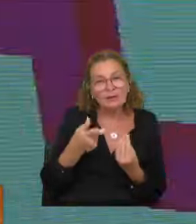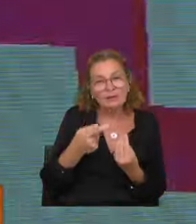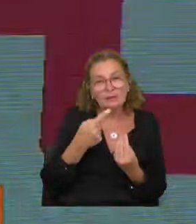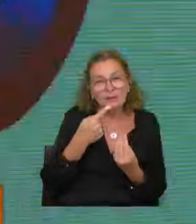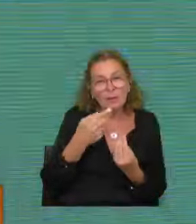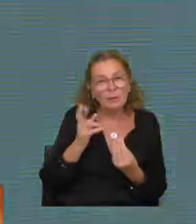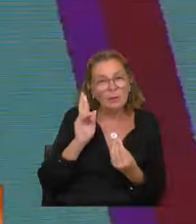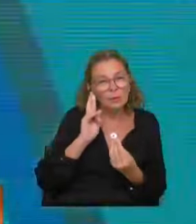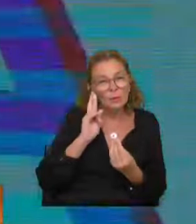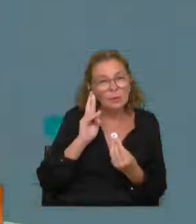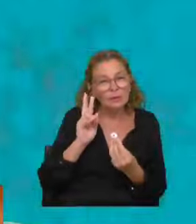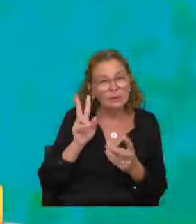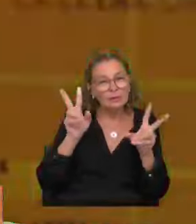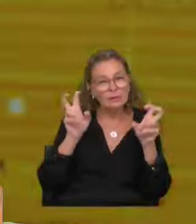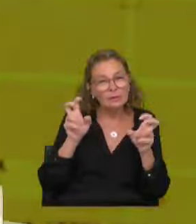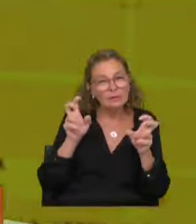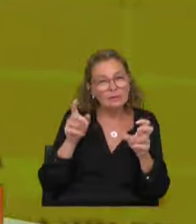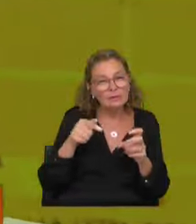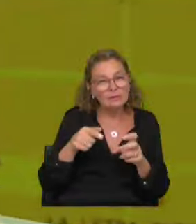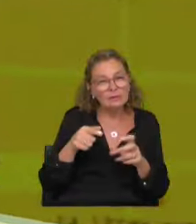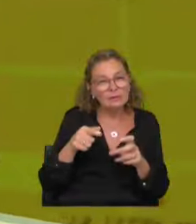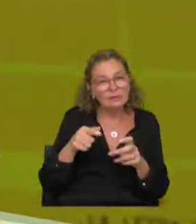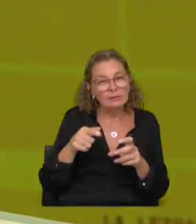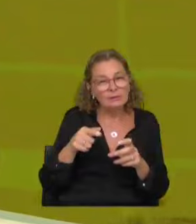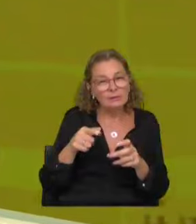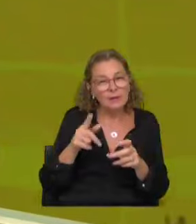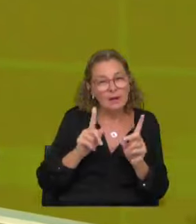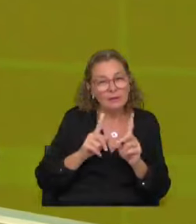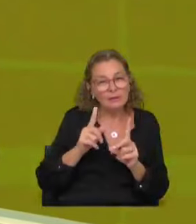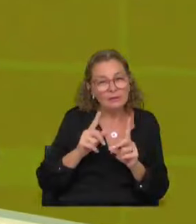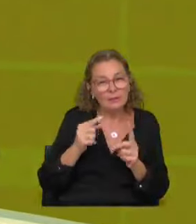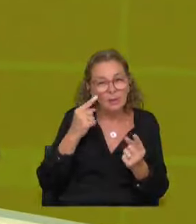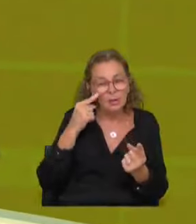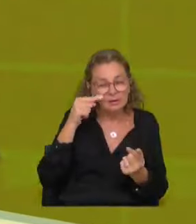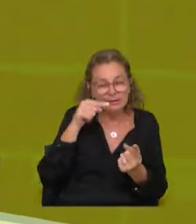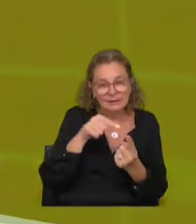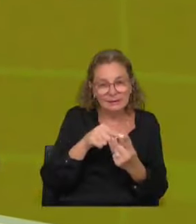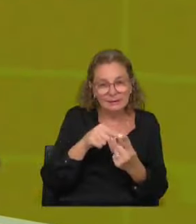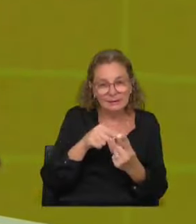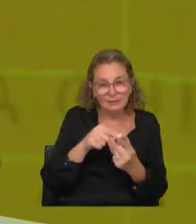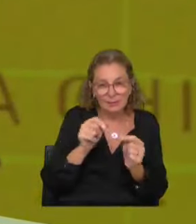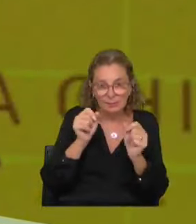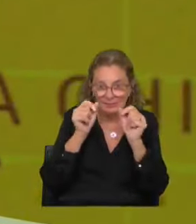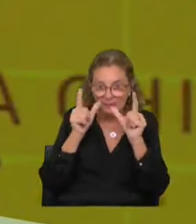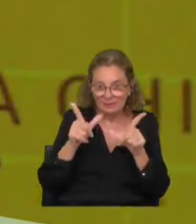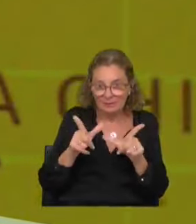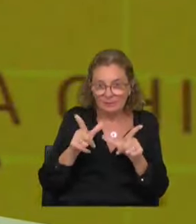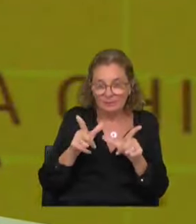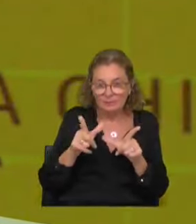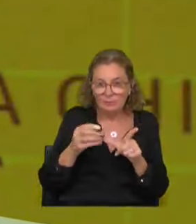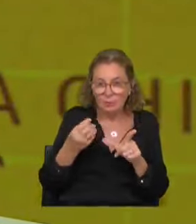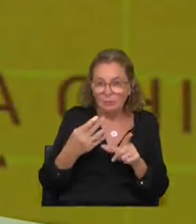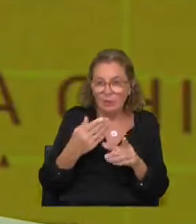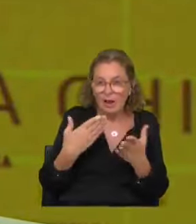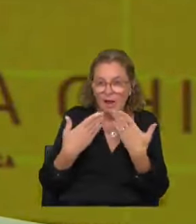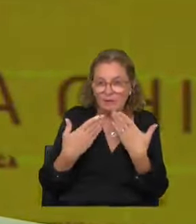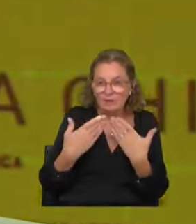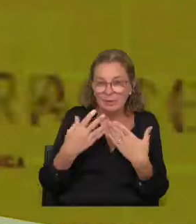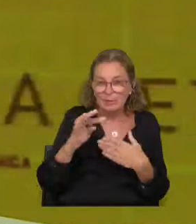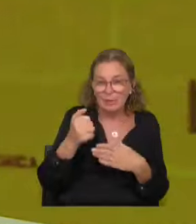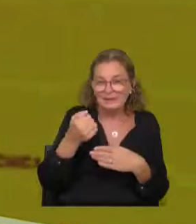ruido a los titulares sí hizo ruido y realmente no ponemos este el centro de atención donde lo deberíamos poner cuando nos referimos a